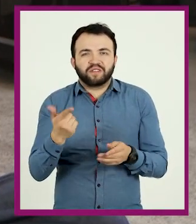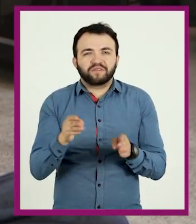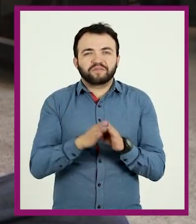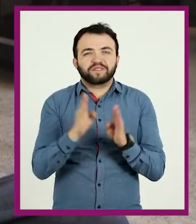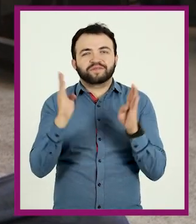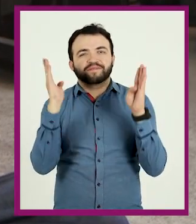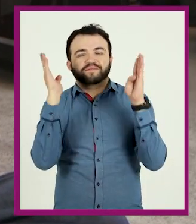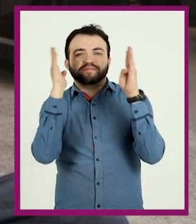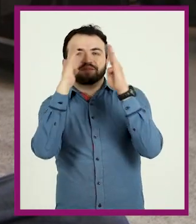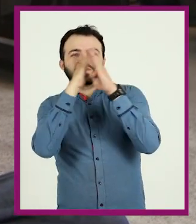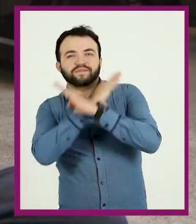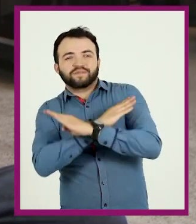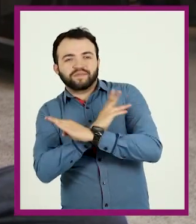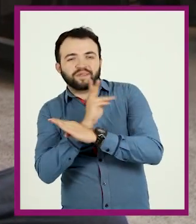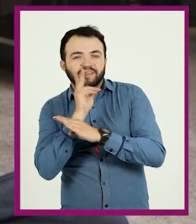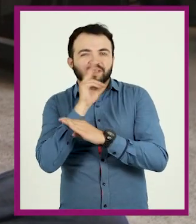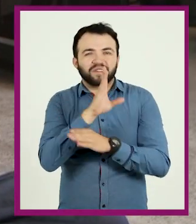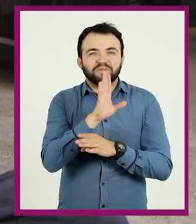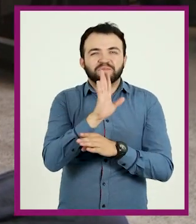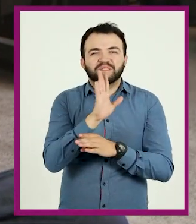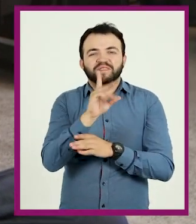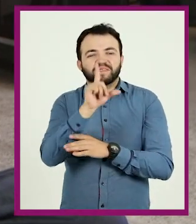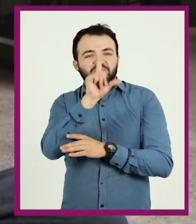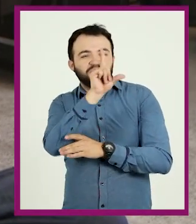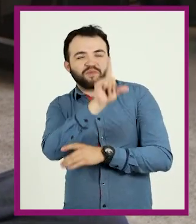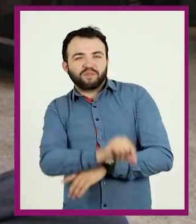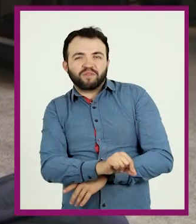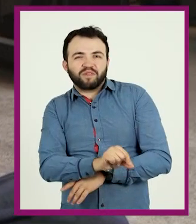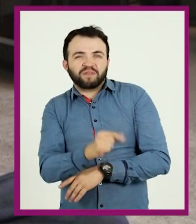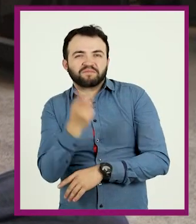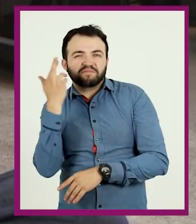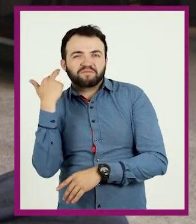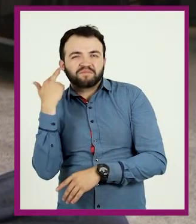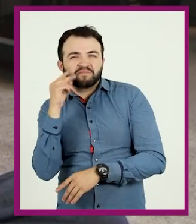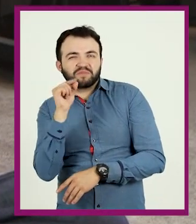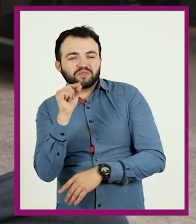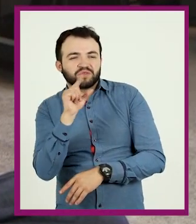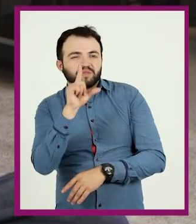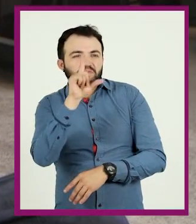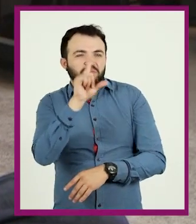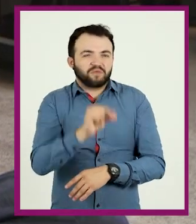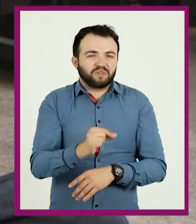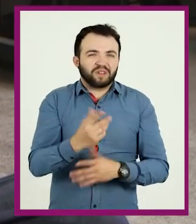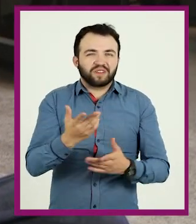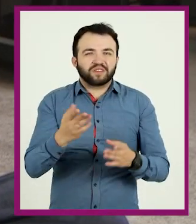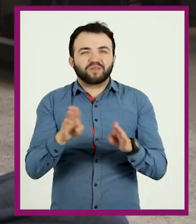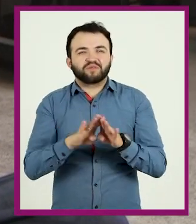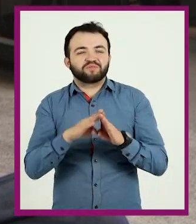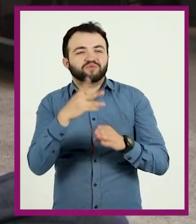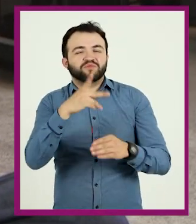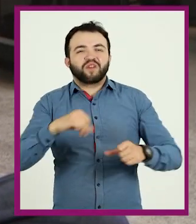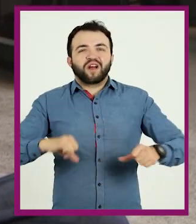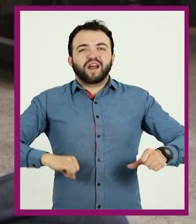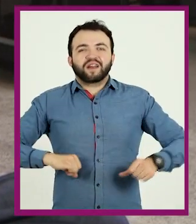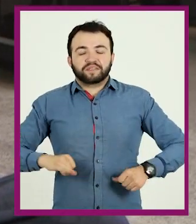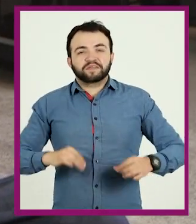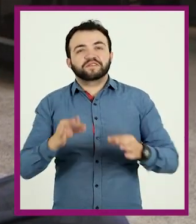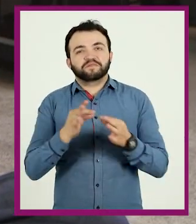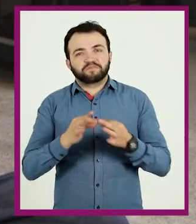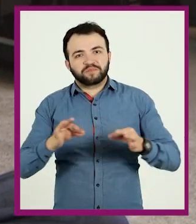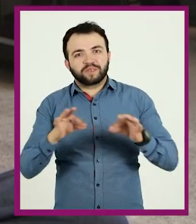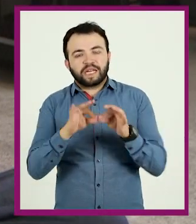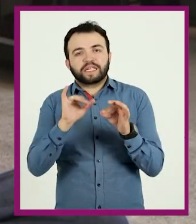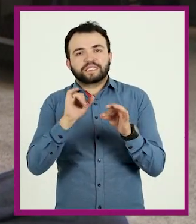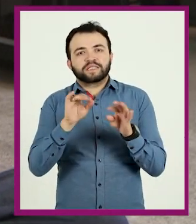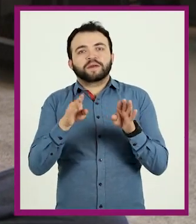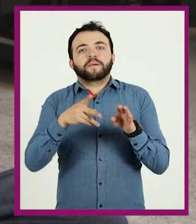de entretenimiento, hasta cierto punto vulgar. En realidad está arraigado en una tradición artística muy importante